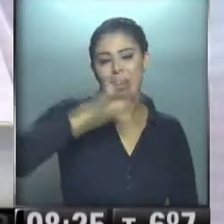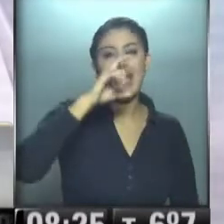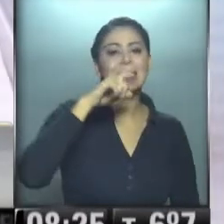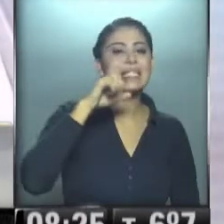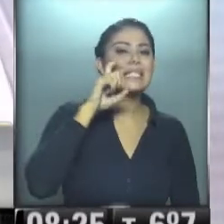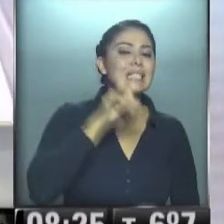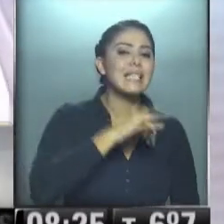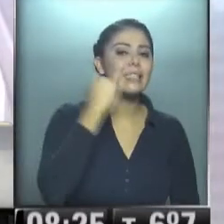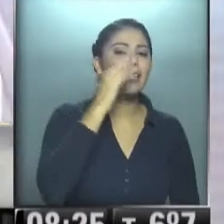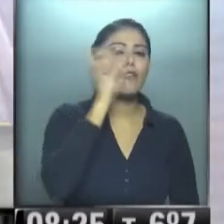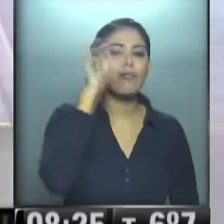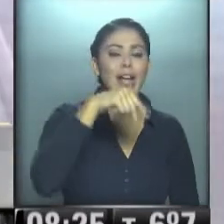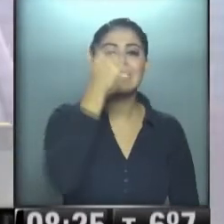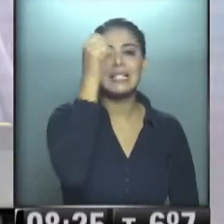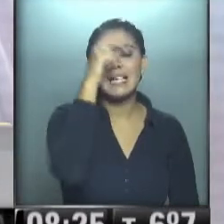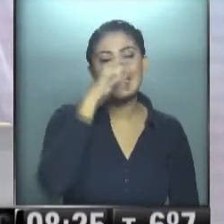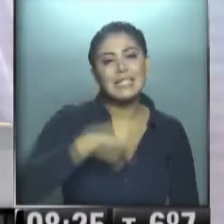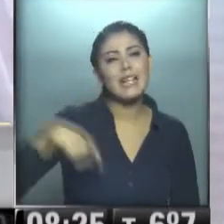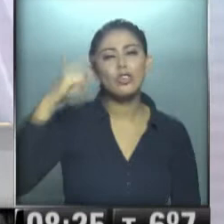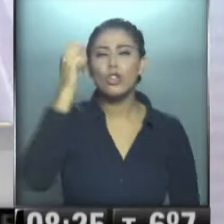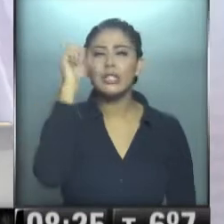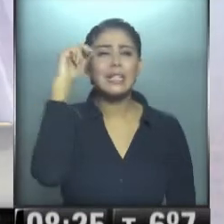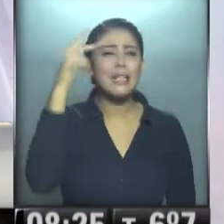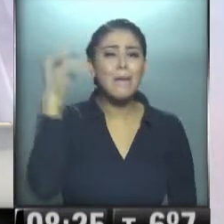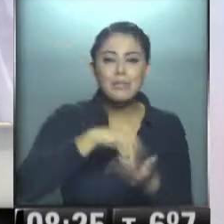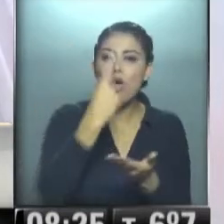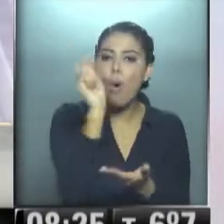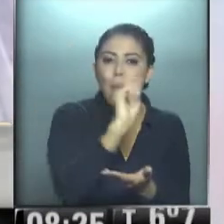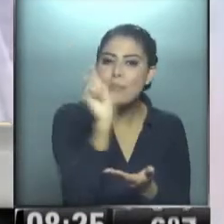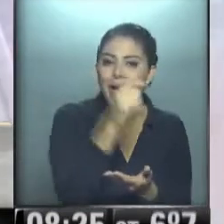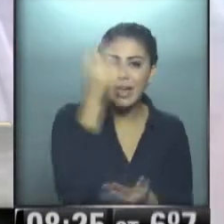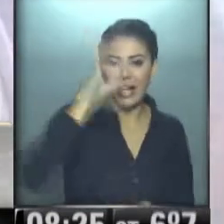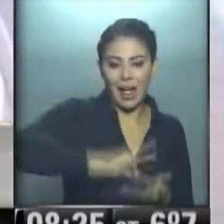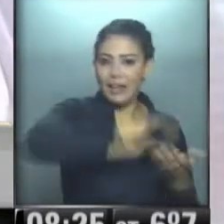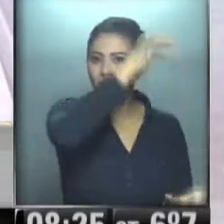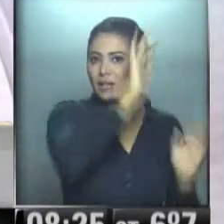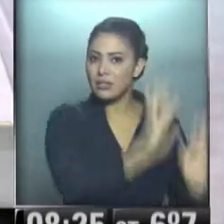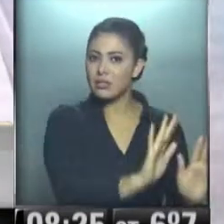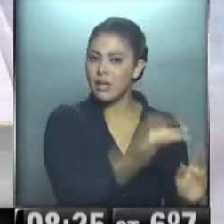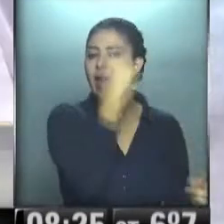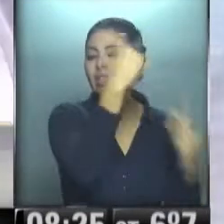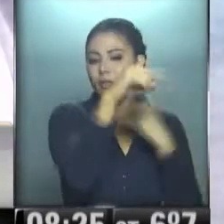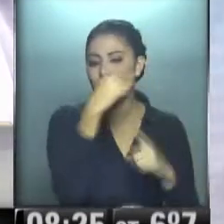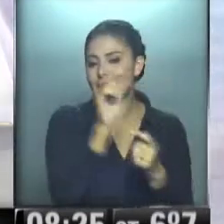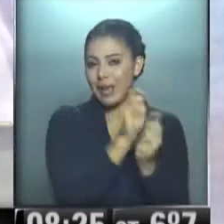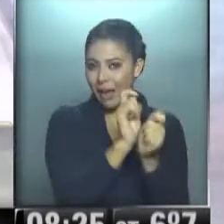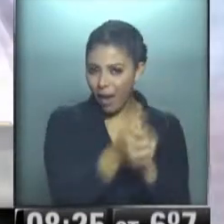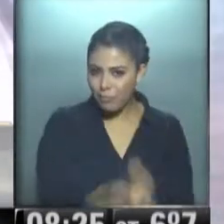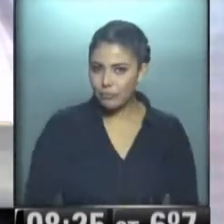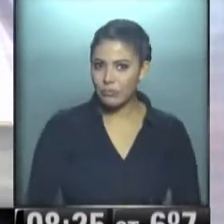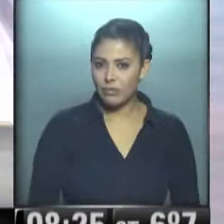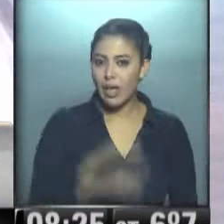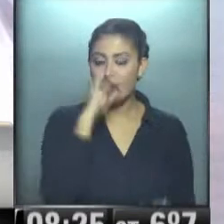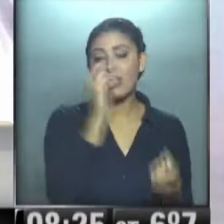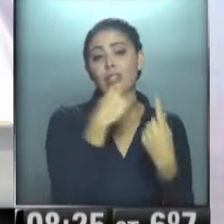la cabeza con 733 millones solo mes de ganancias y fundamentalmente por diferencias de cambio las